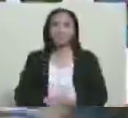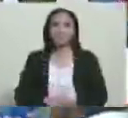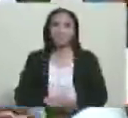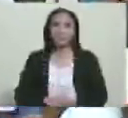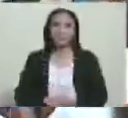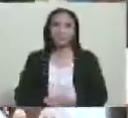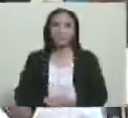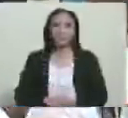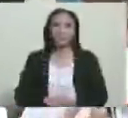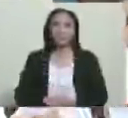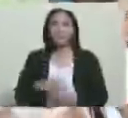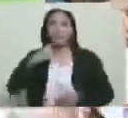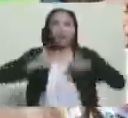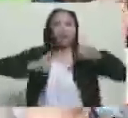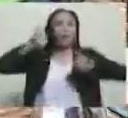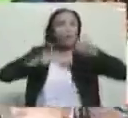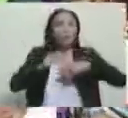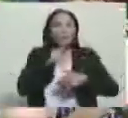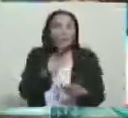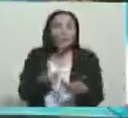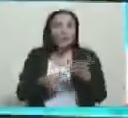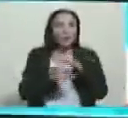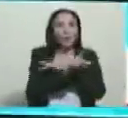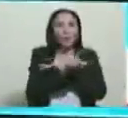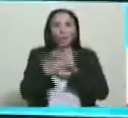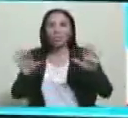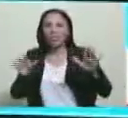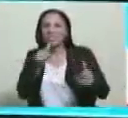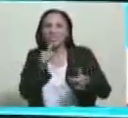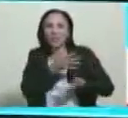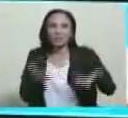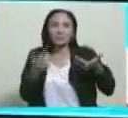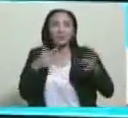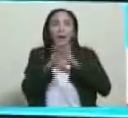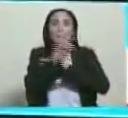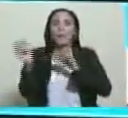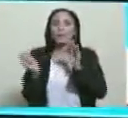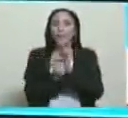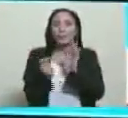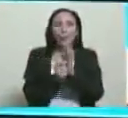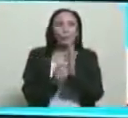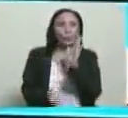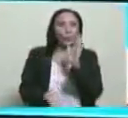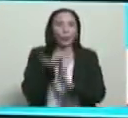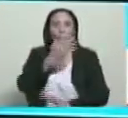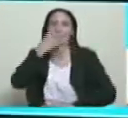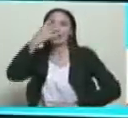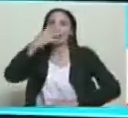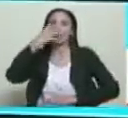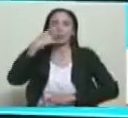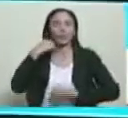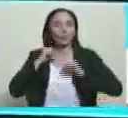Si hacemos un concurso del 1 al 10, ellos tienen 20 en alboroto.